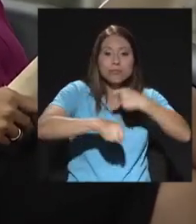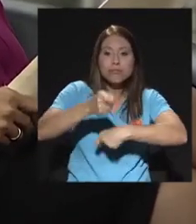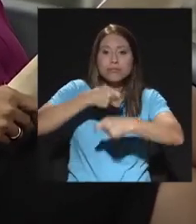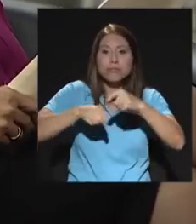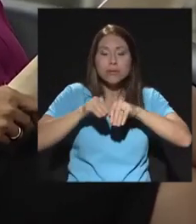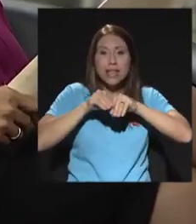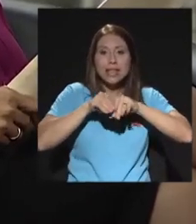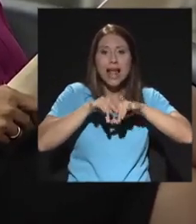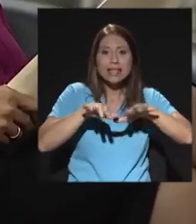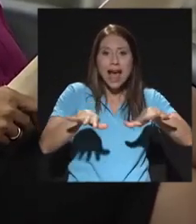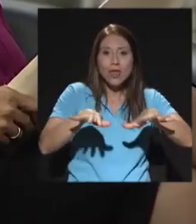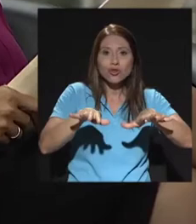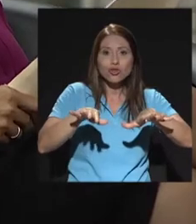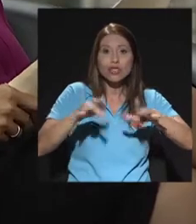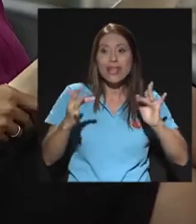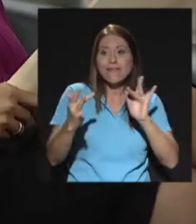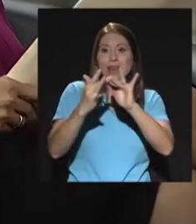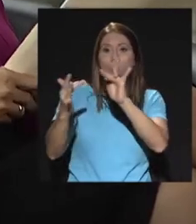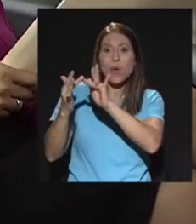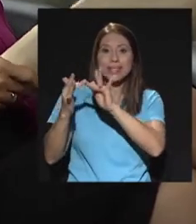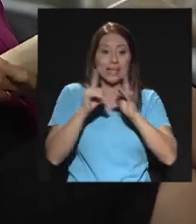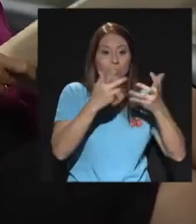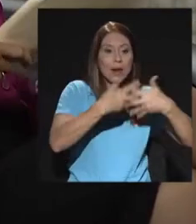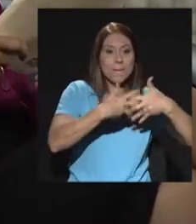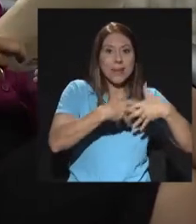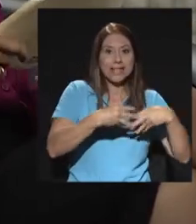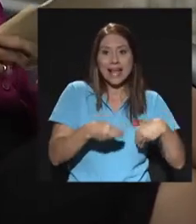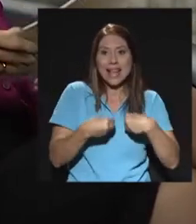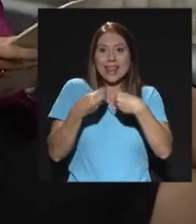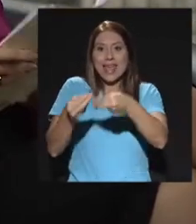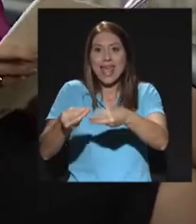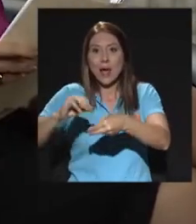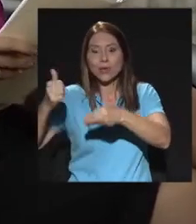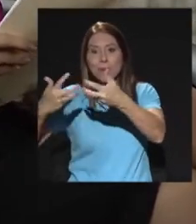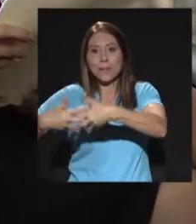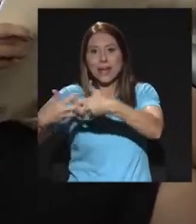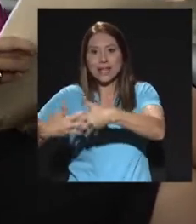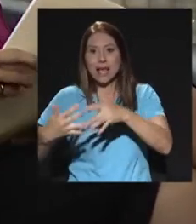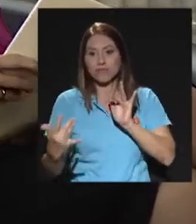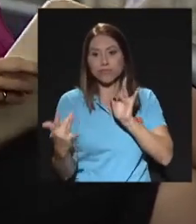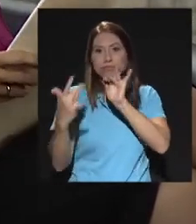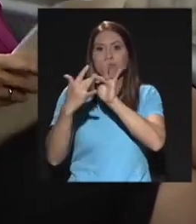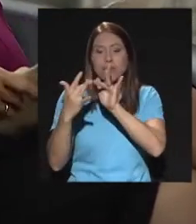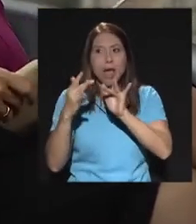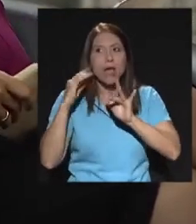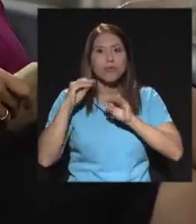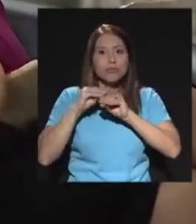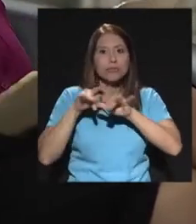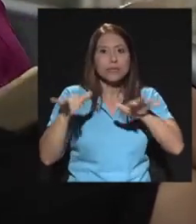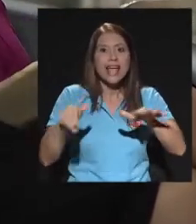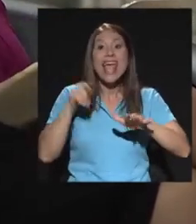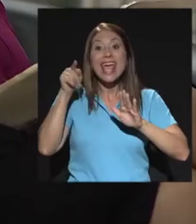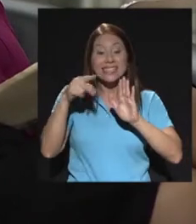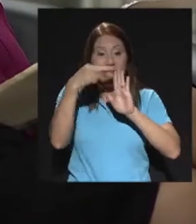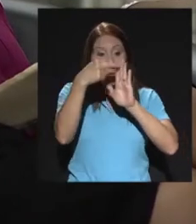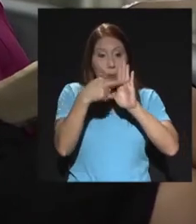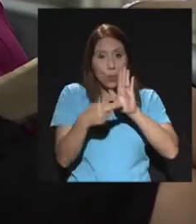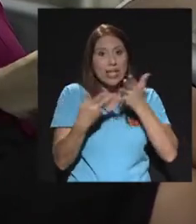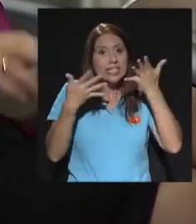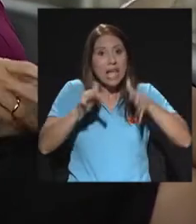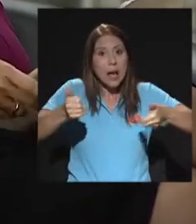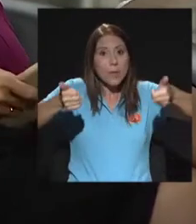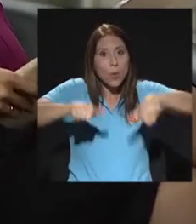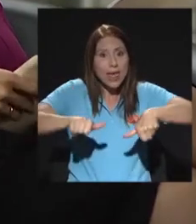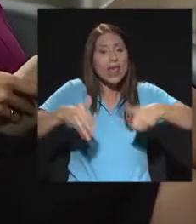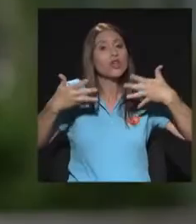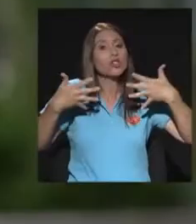frecuencias entre una empresa y la otra. Entonces, ese marco jurídico está claro, existe y fue aprobado por la Asamblea Legislativa, que es el primer